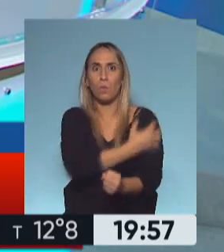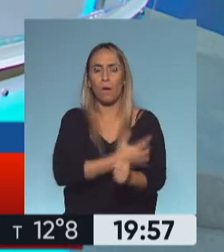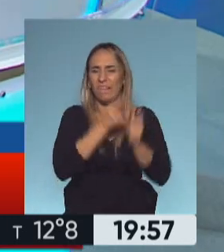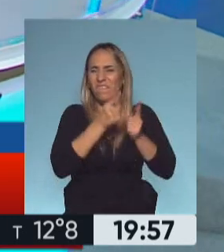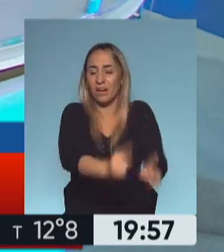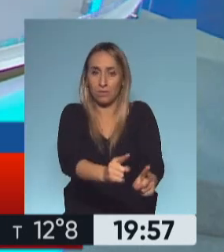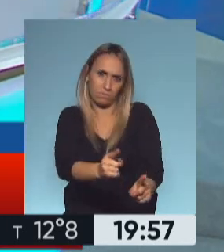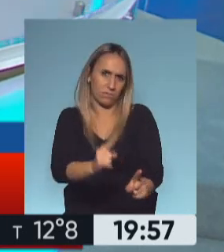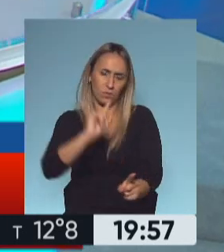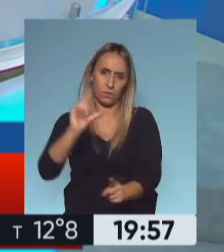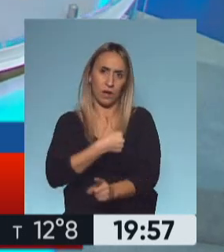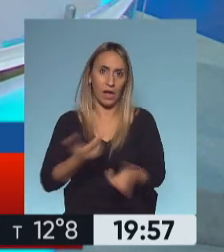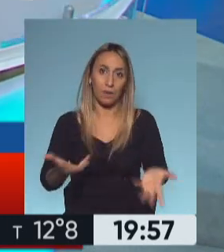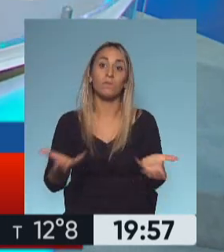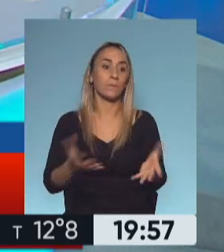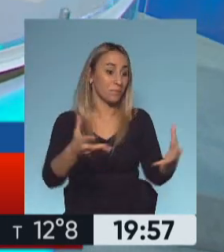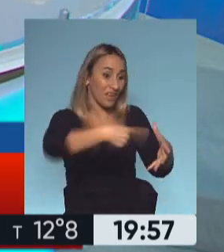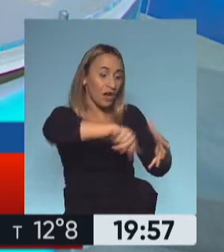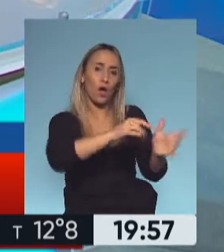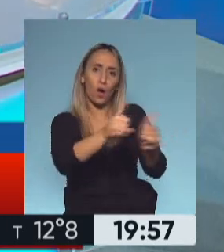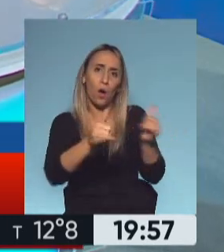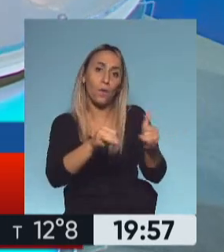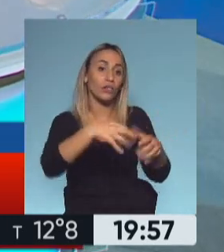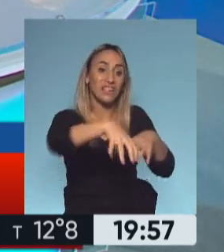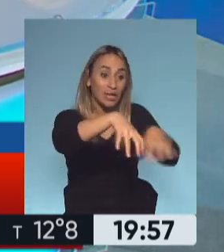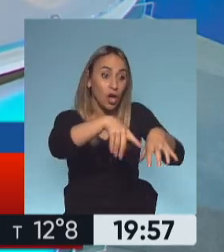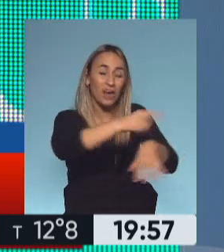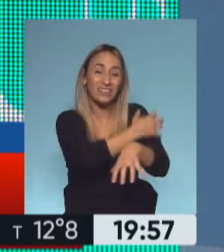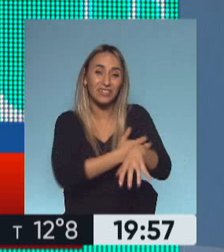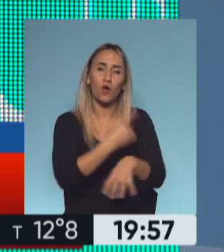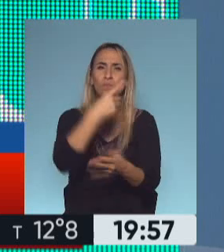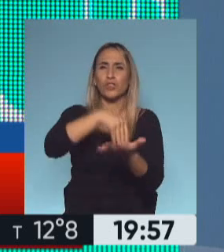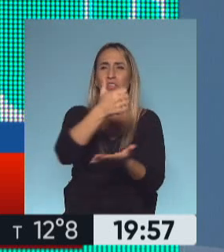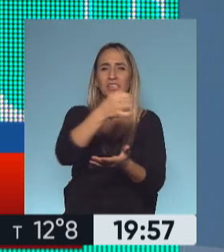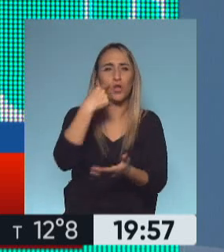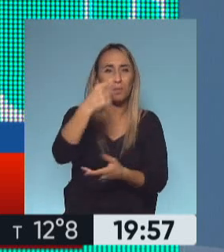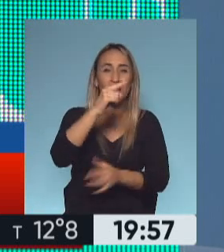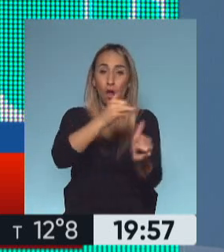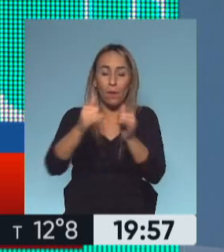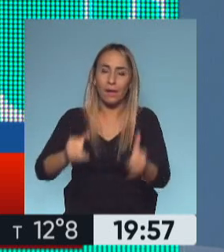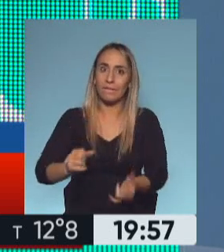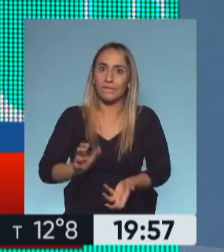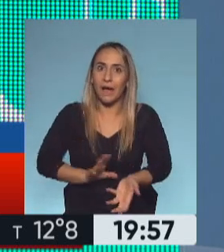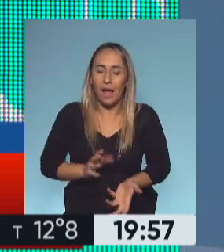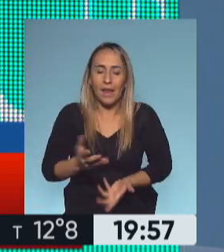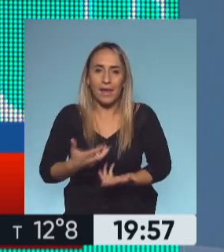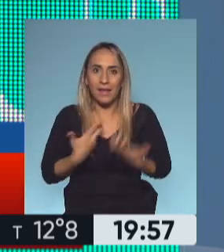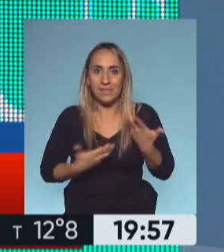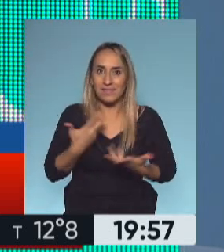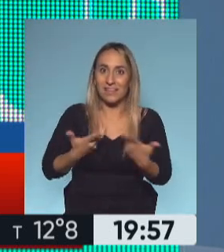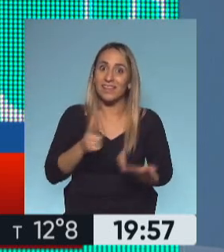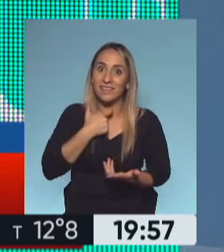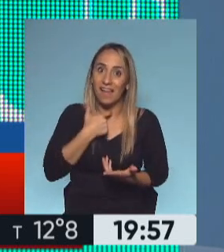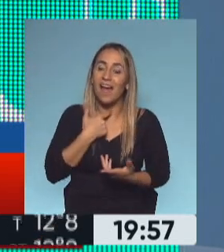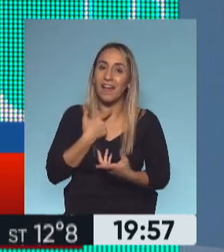esos sectores que necesitan el acompañamiento del Estado, los jóvenes que hacías referencia a vos, hay 1.600.000 jóvenes que están entusiasmados en estudiar, que ingresan a la plataforma